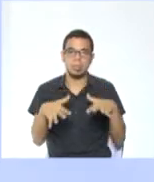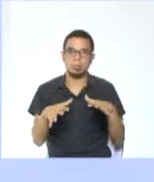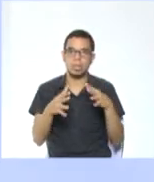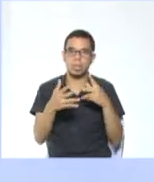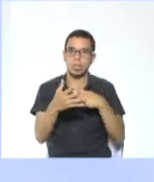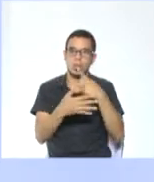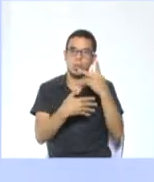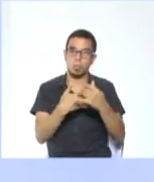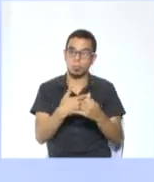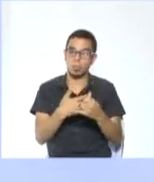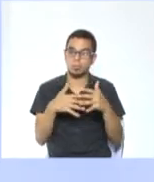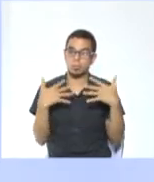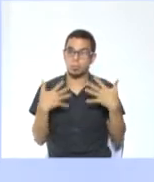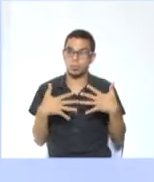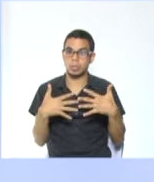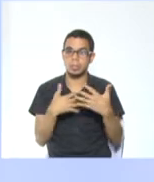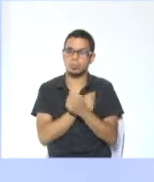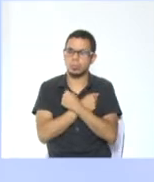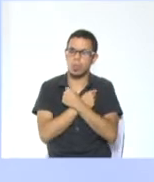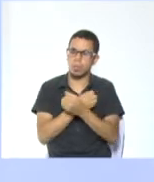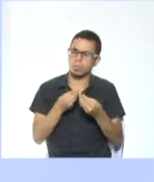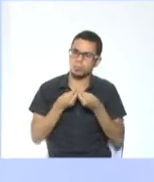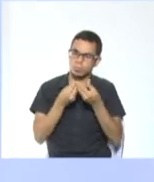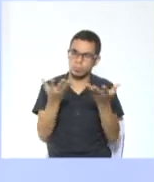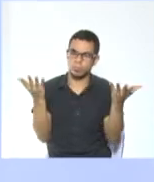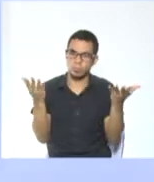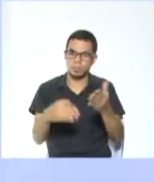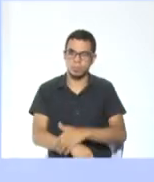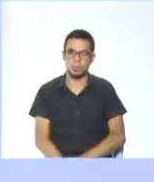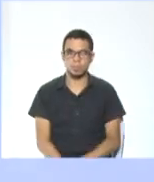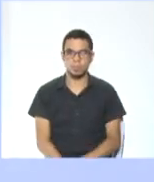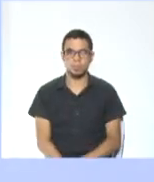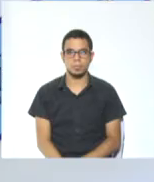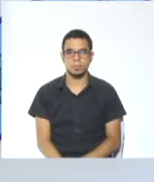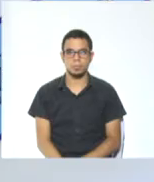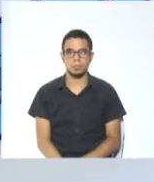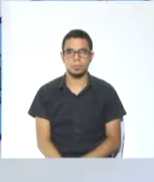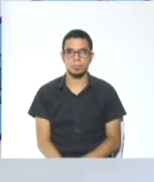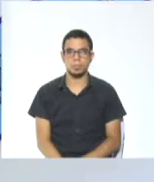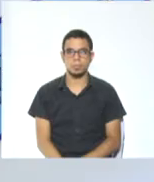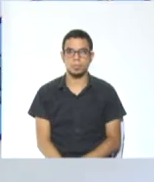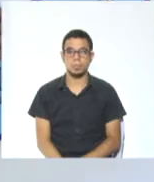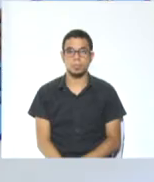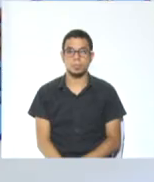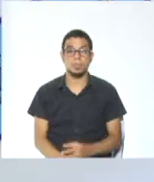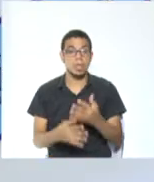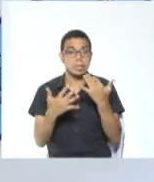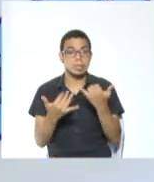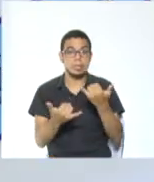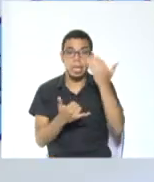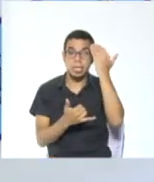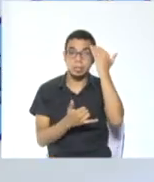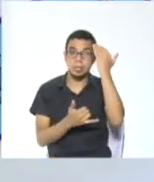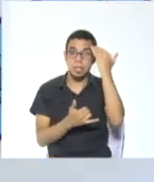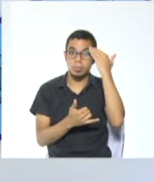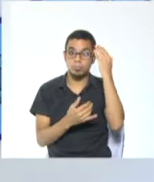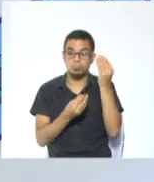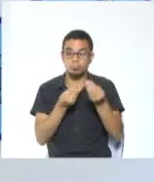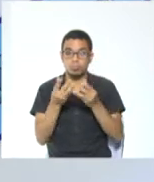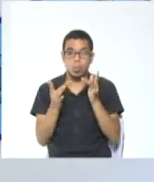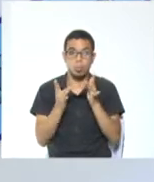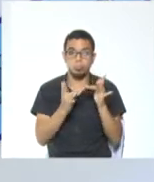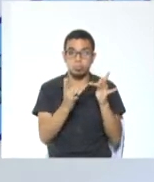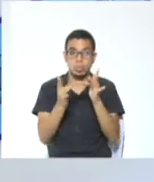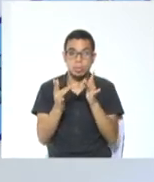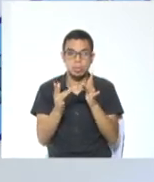nuestras programaciones que hacemos con mucho amor y cariño para todos ustedes. Y como ya tienen todas las coordenadas del día